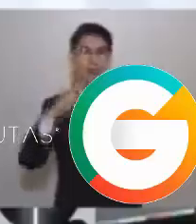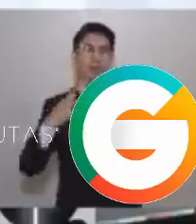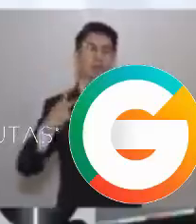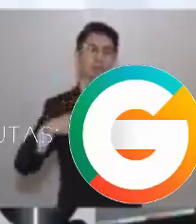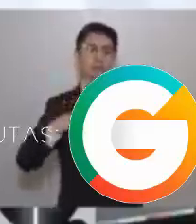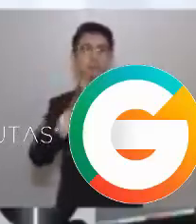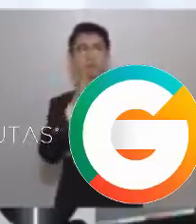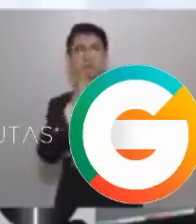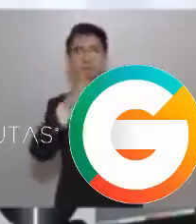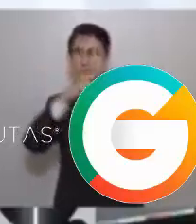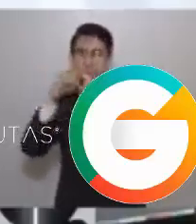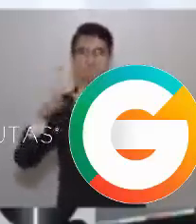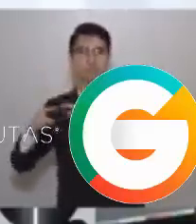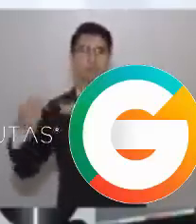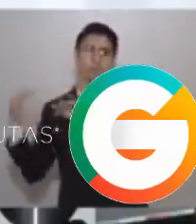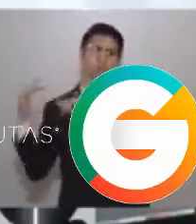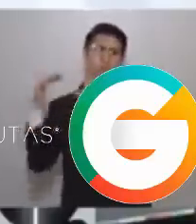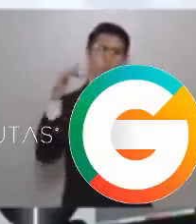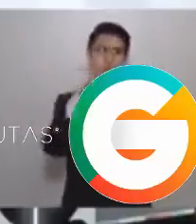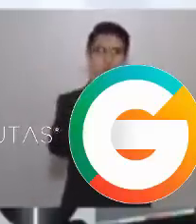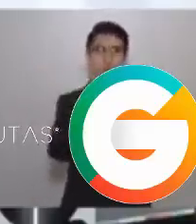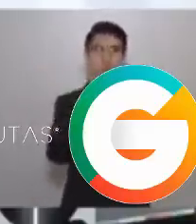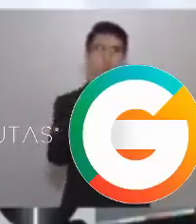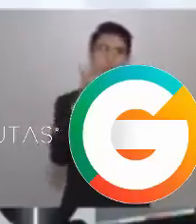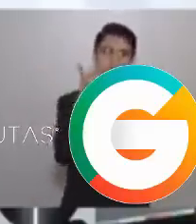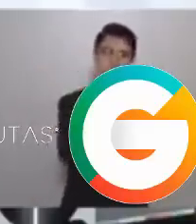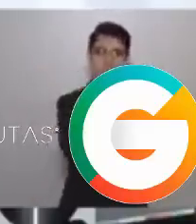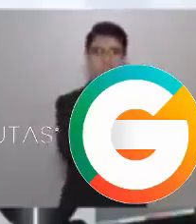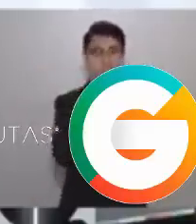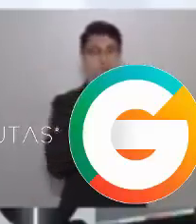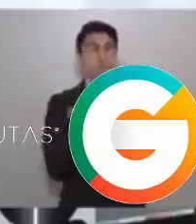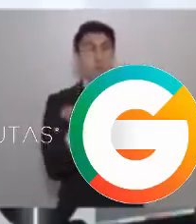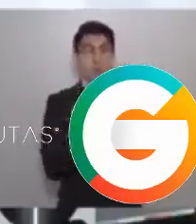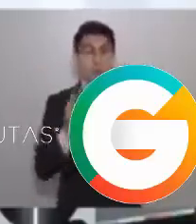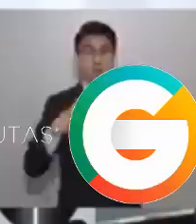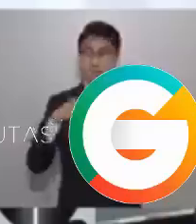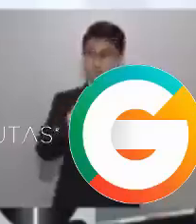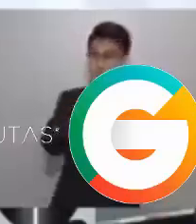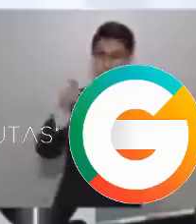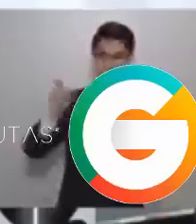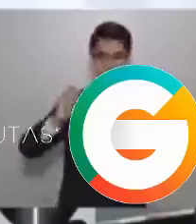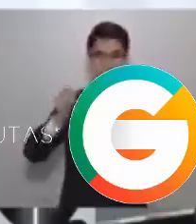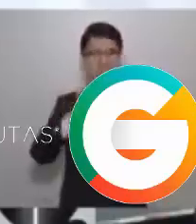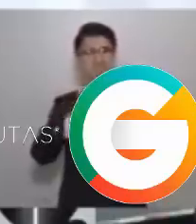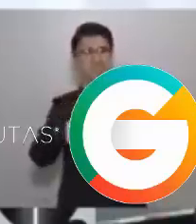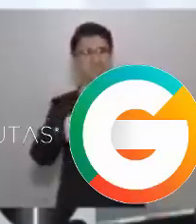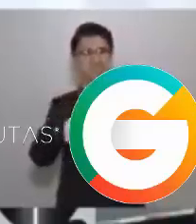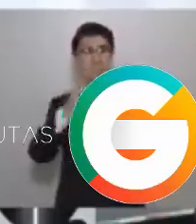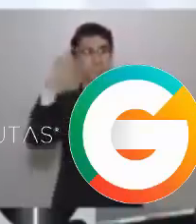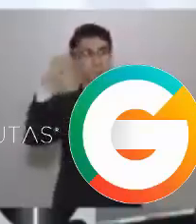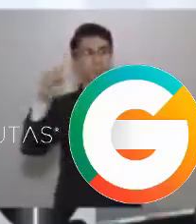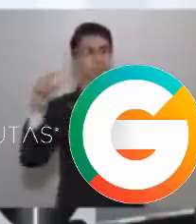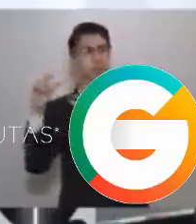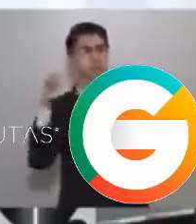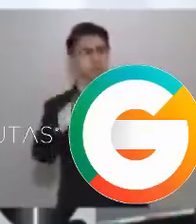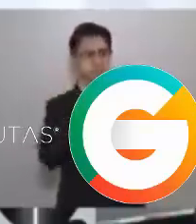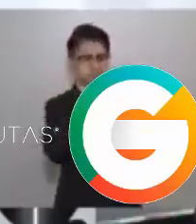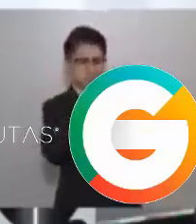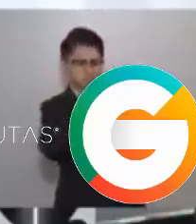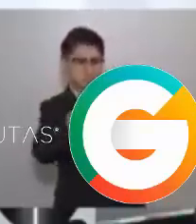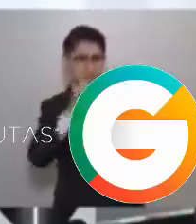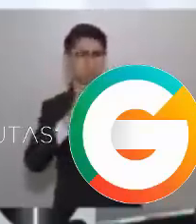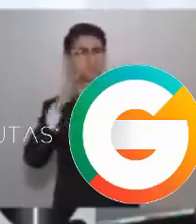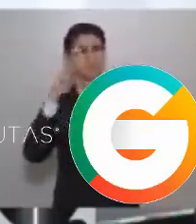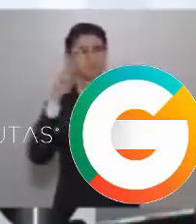estatal, así como agentes de investigación, para sumarse a las labores de seguridad pública que se